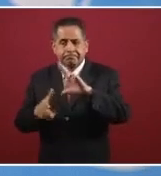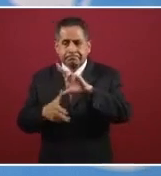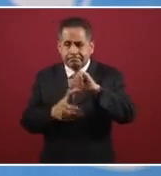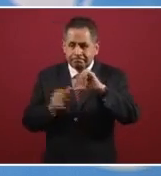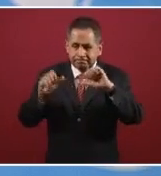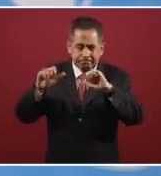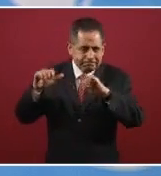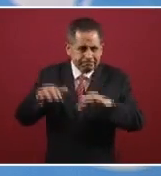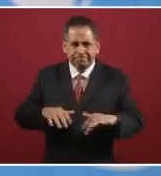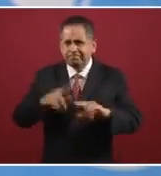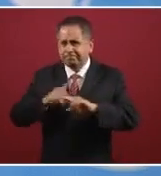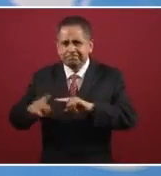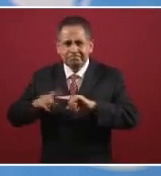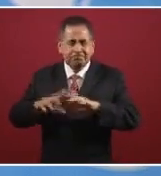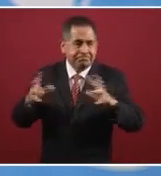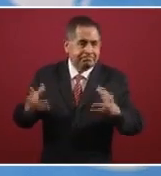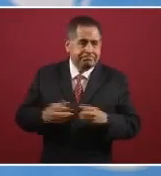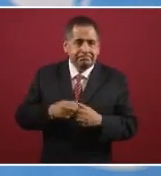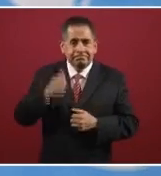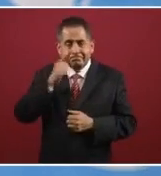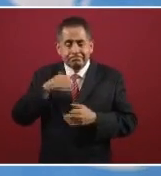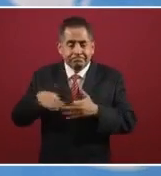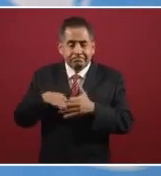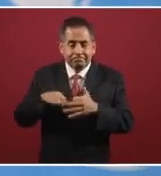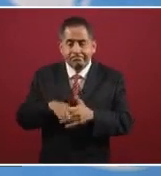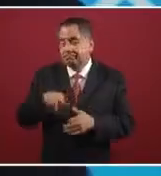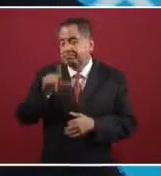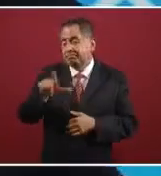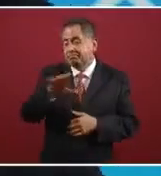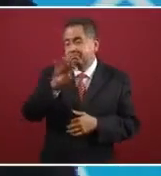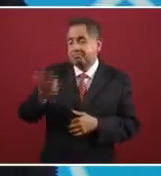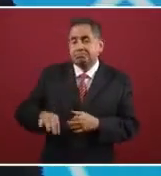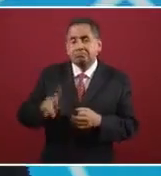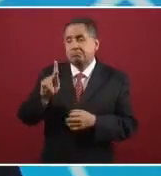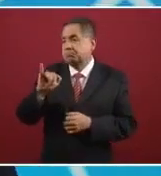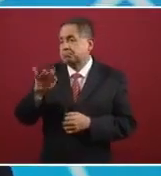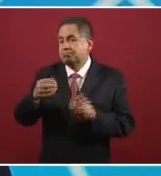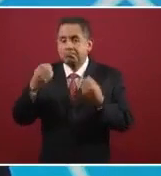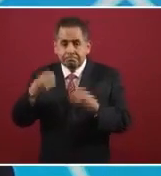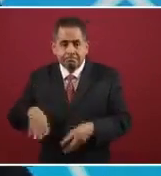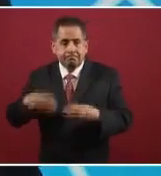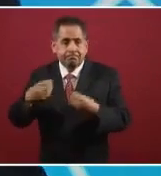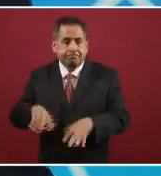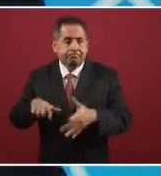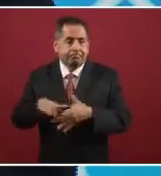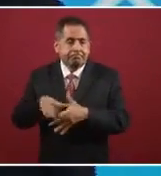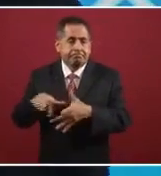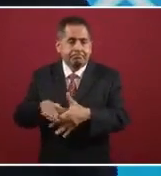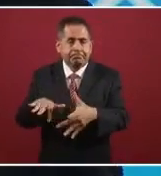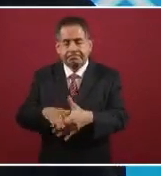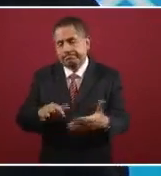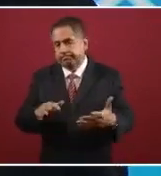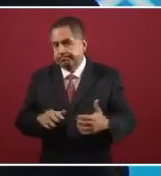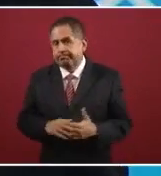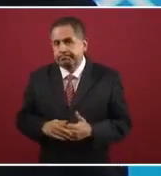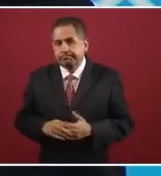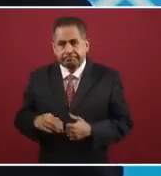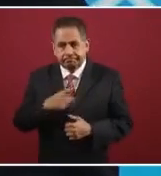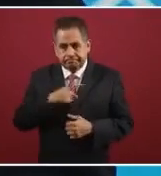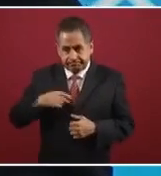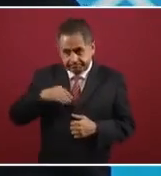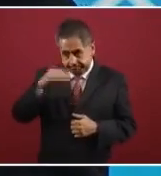pierden alrededor del 17% de su Producto Interno Bruto. Entonces, tenemos que tratar de reducir